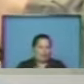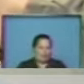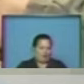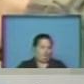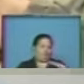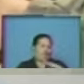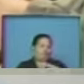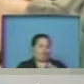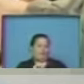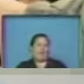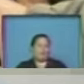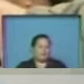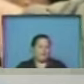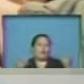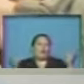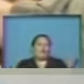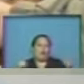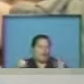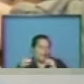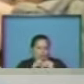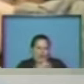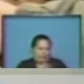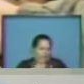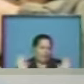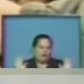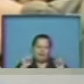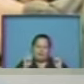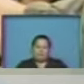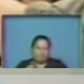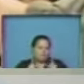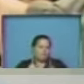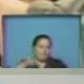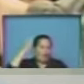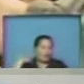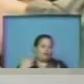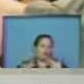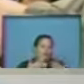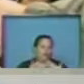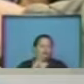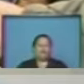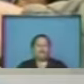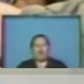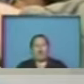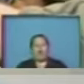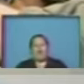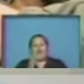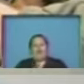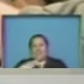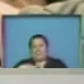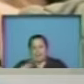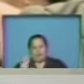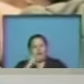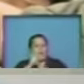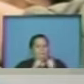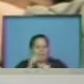del management, de la administración? Bueno, eso es otra discusión, vuelvo a insistir, lo que venimos diciendo desde el primer momento, se discute en todo caso en el derecho civil, pero va a